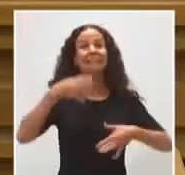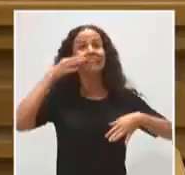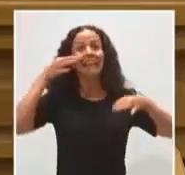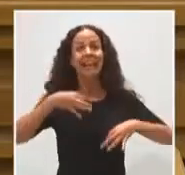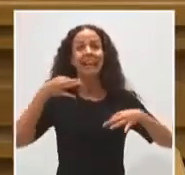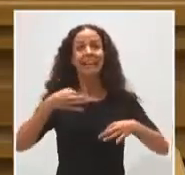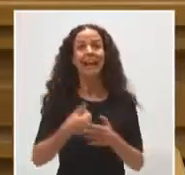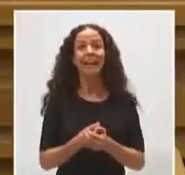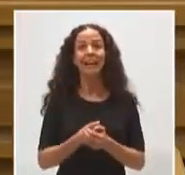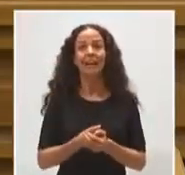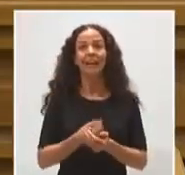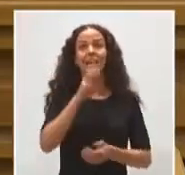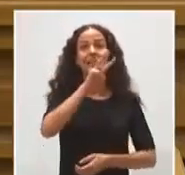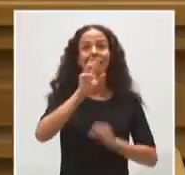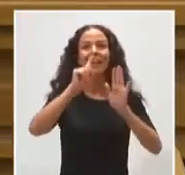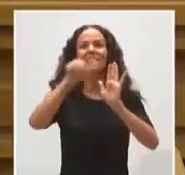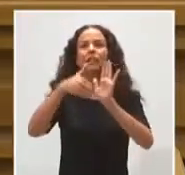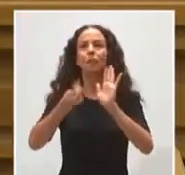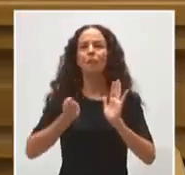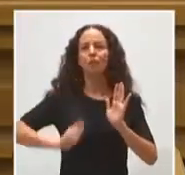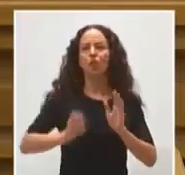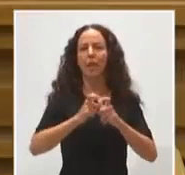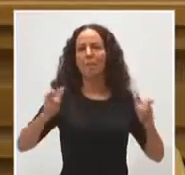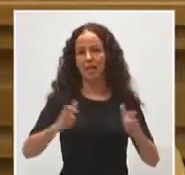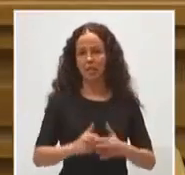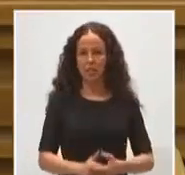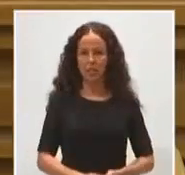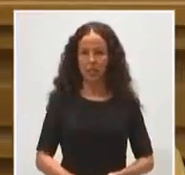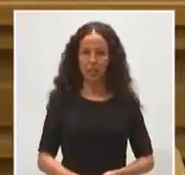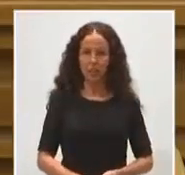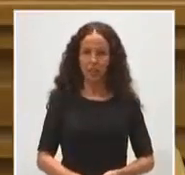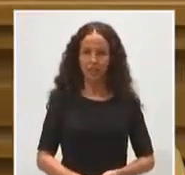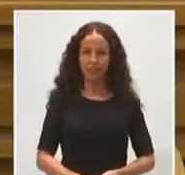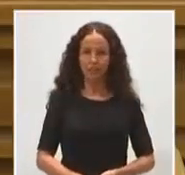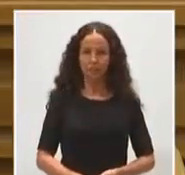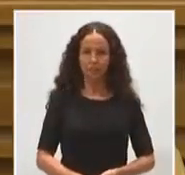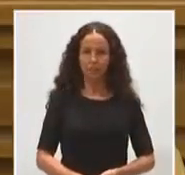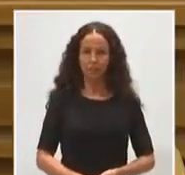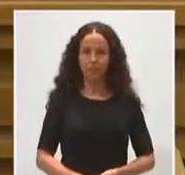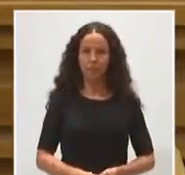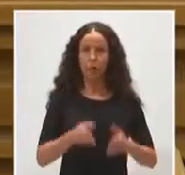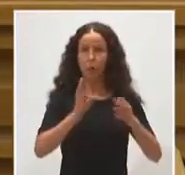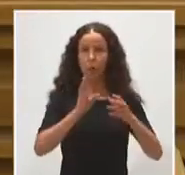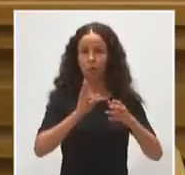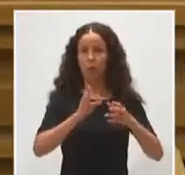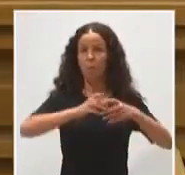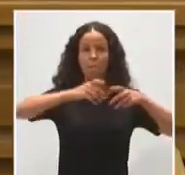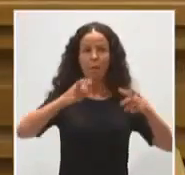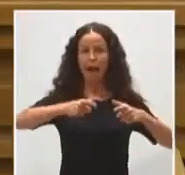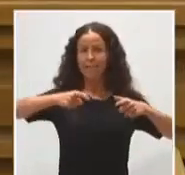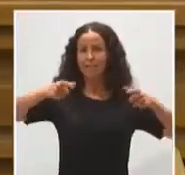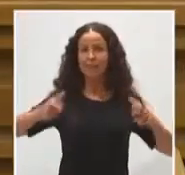más de 36 mil con un documento de expansión que va a seguir creciendo porque seguiremos